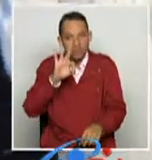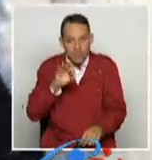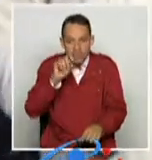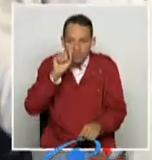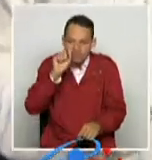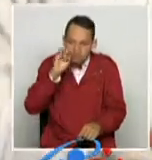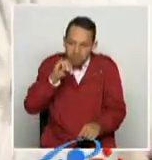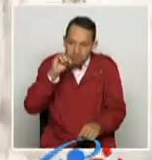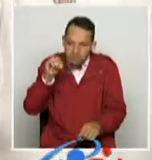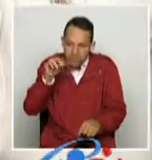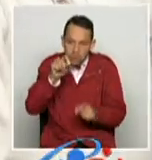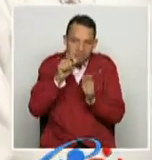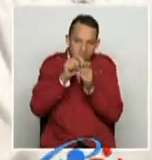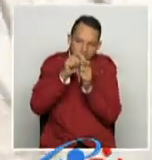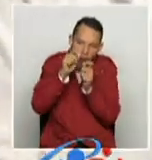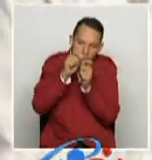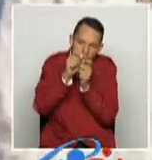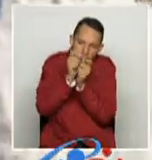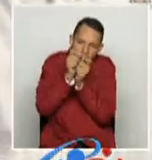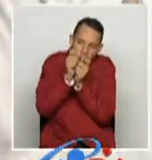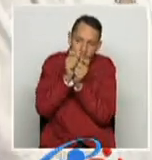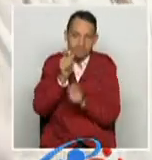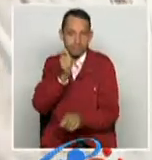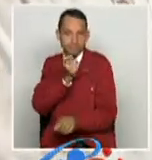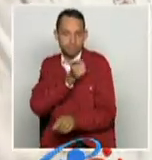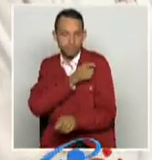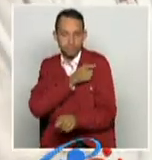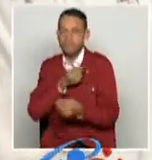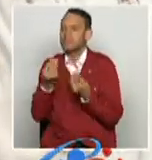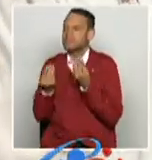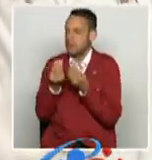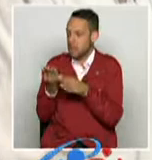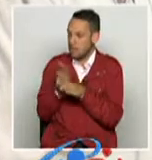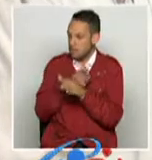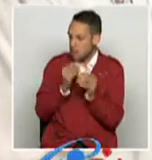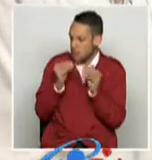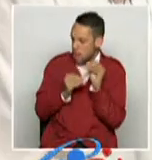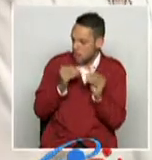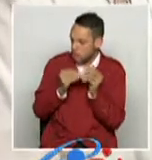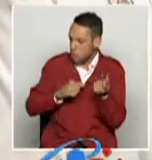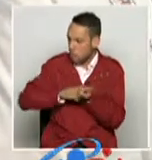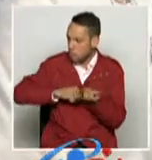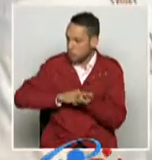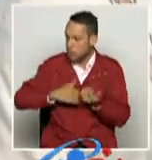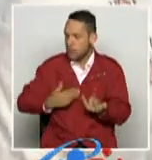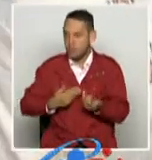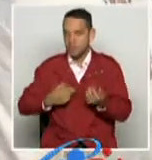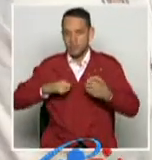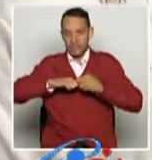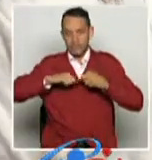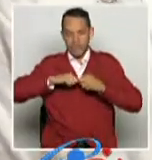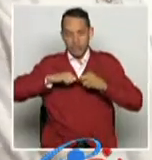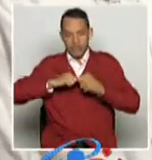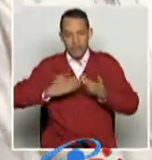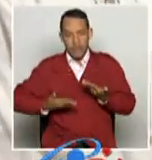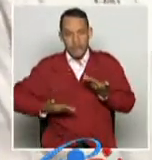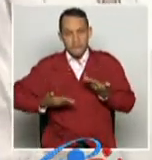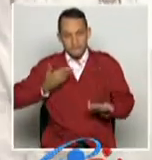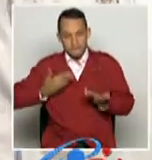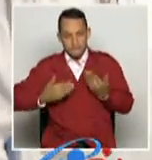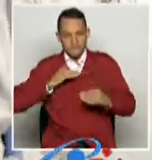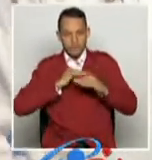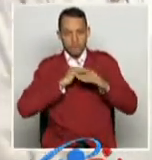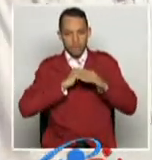milímetros de profundidad. ¿Y ahora qué va a hacer con este calentamiento? Entonces ahora vamos a estabilizar el flujo de energía ya y vamos a desbloquear los